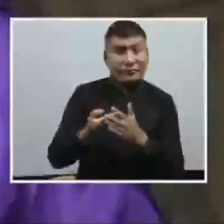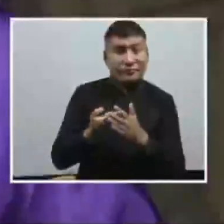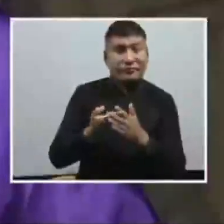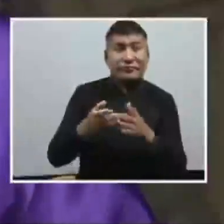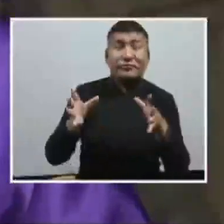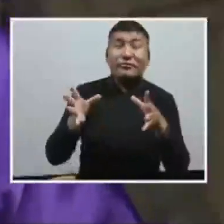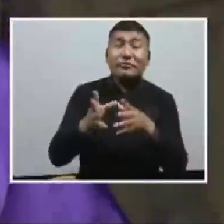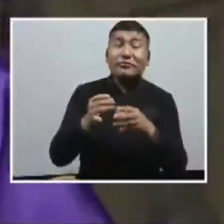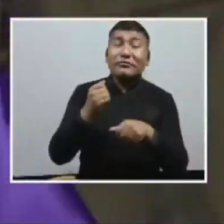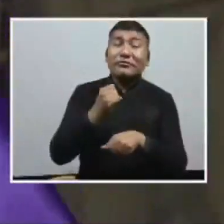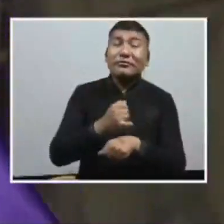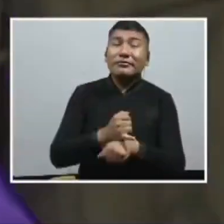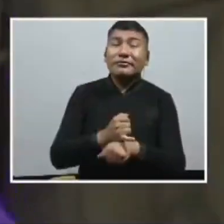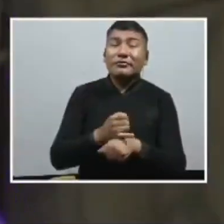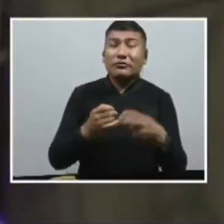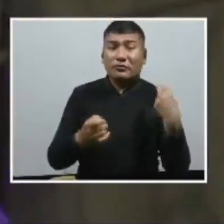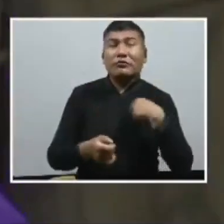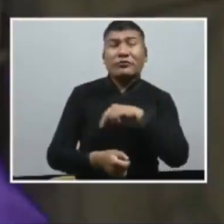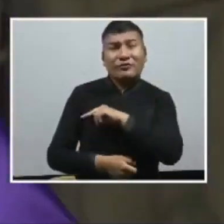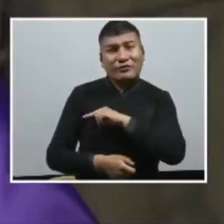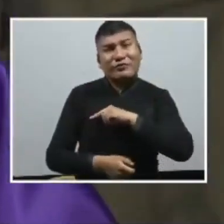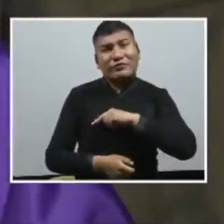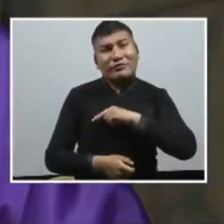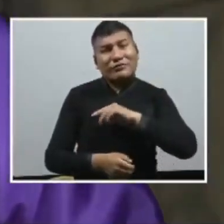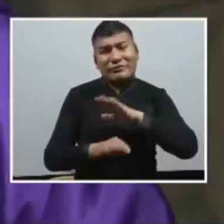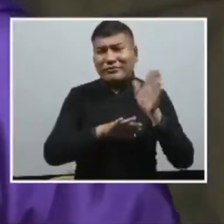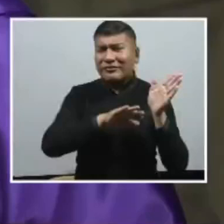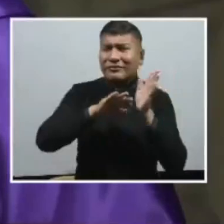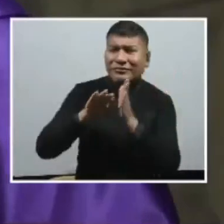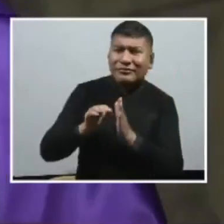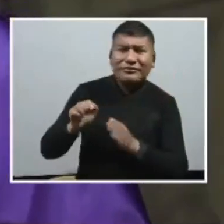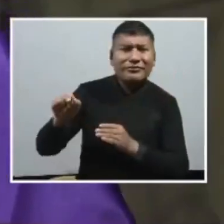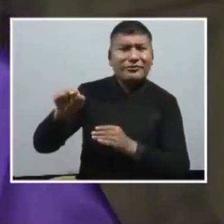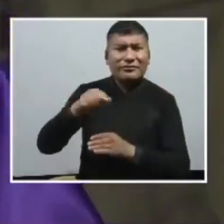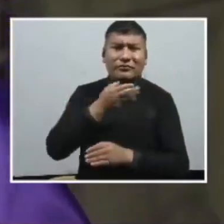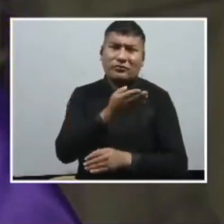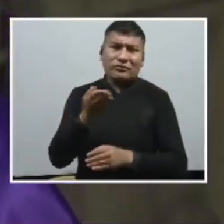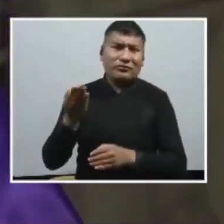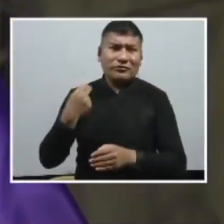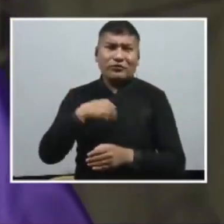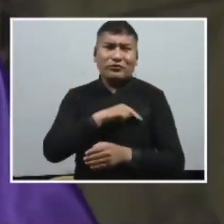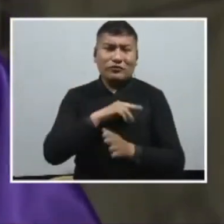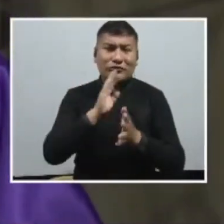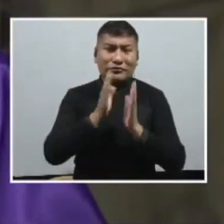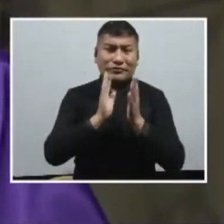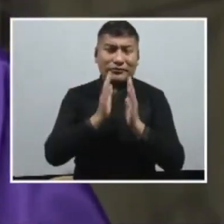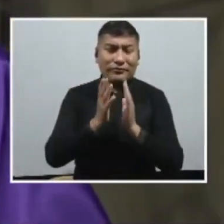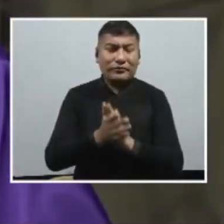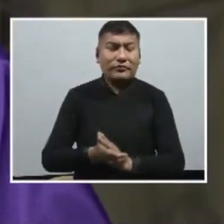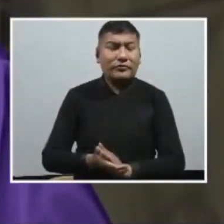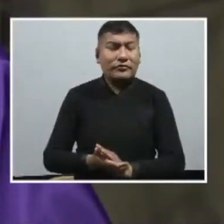Eucaristía, hemos de, aparte de todo esto que estábamos hablando,